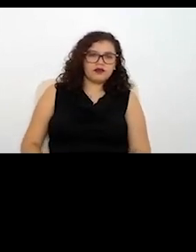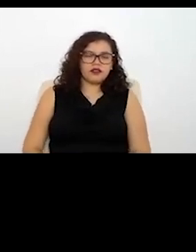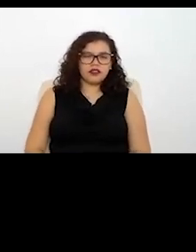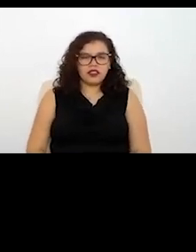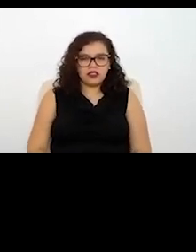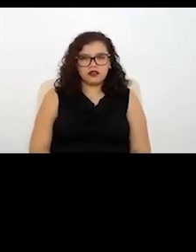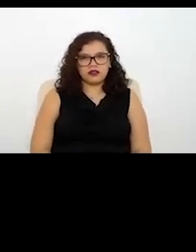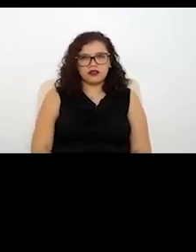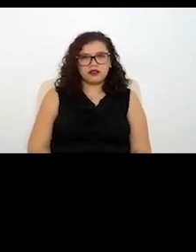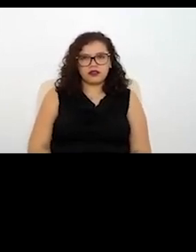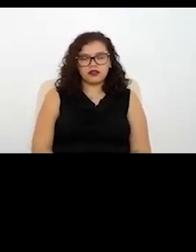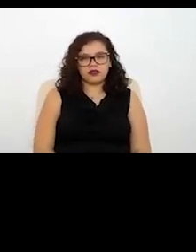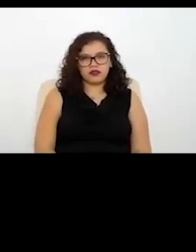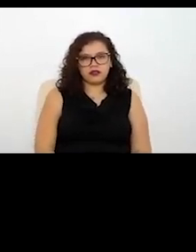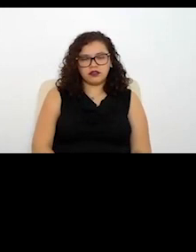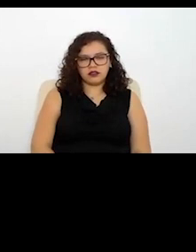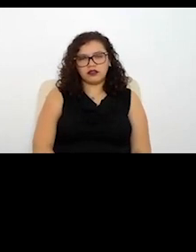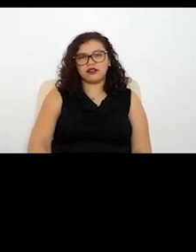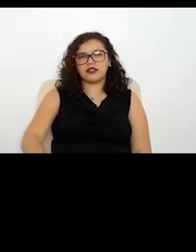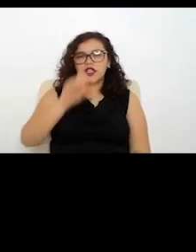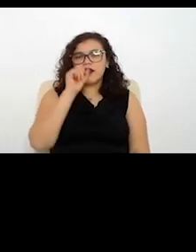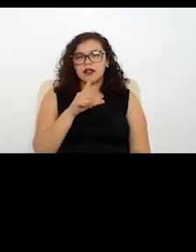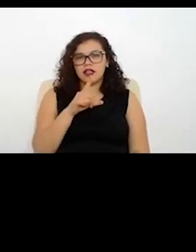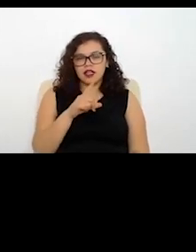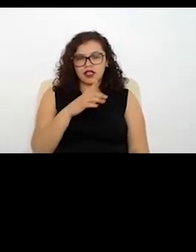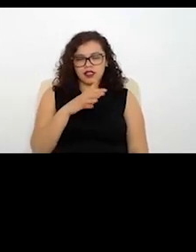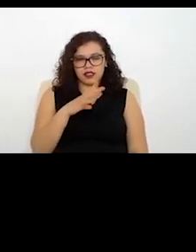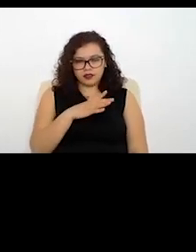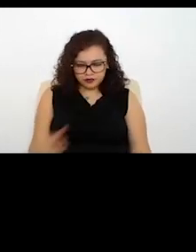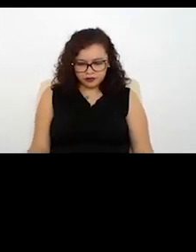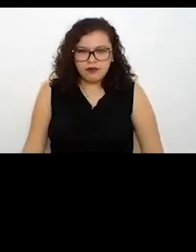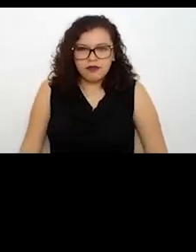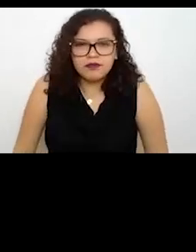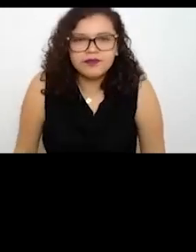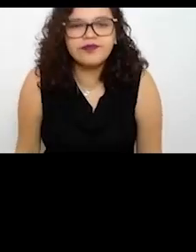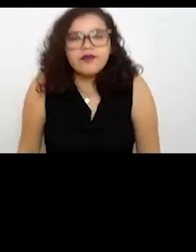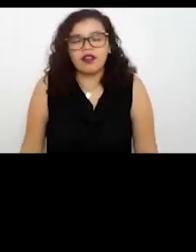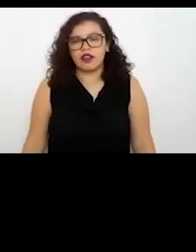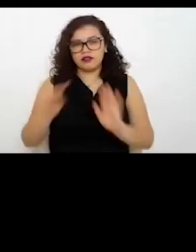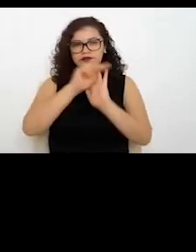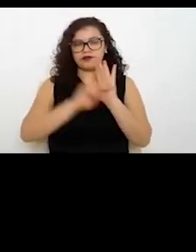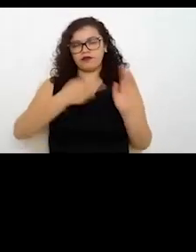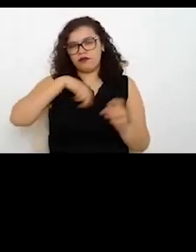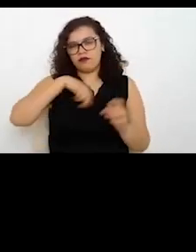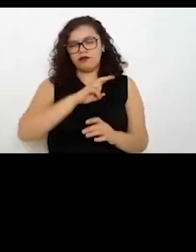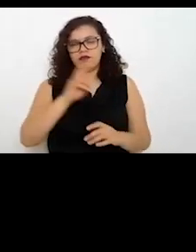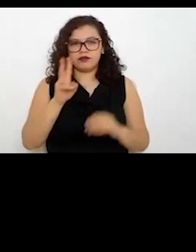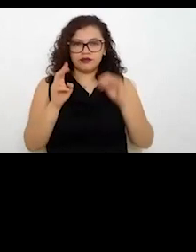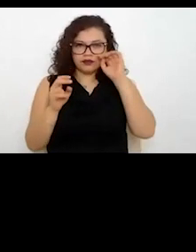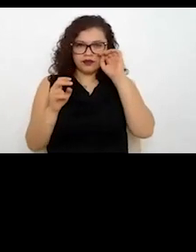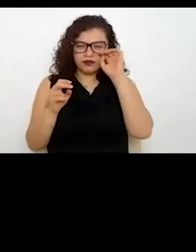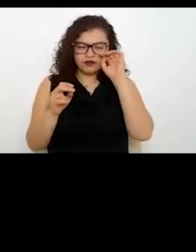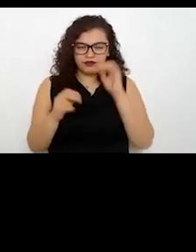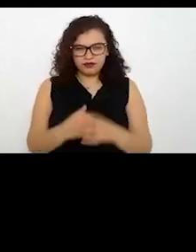Claro, Juan. También existe, o sea, este tipo de normas de las que estamos hablando se categorizan como normas protectoras al salario